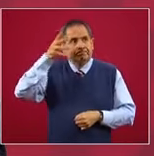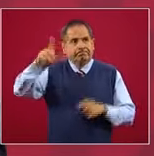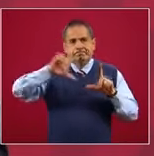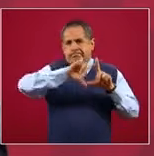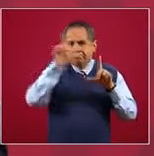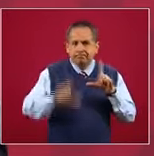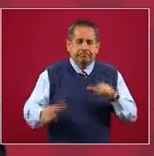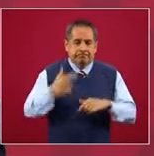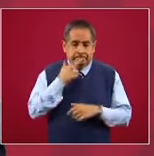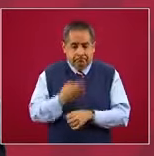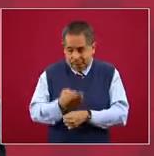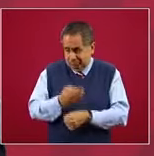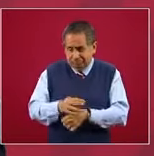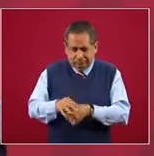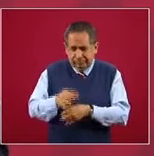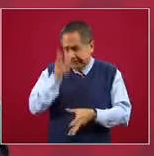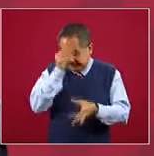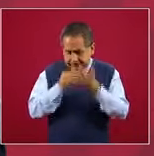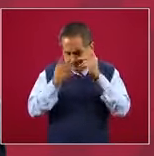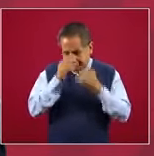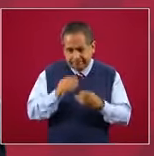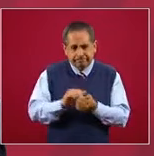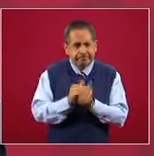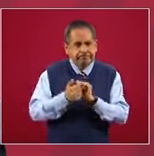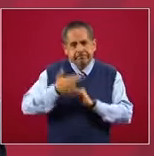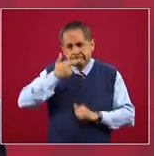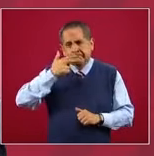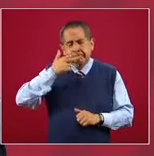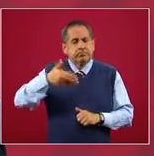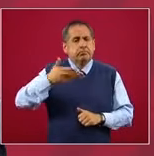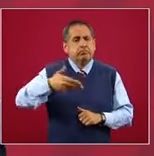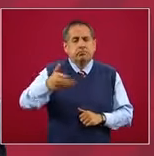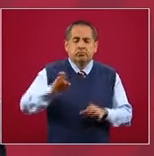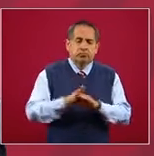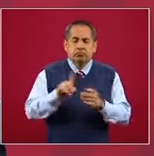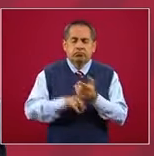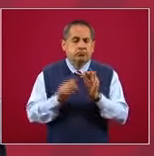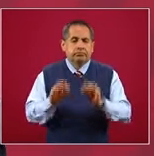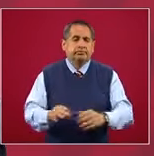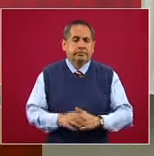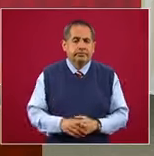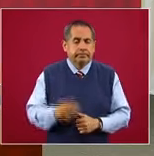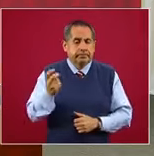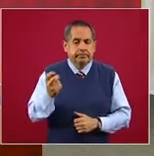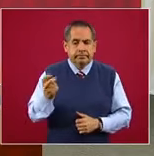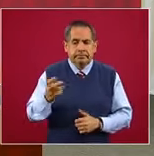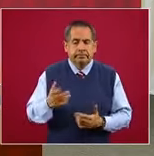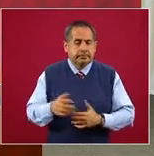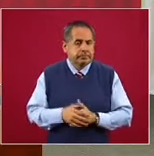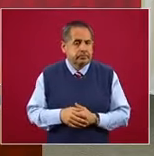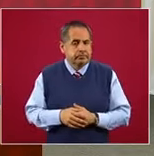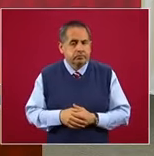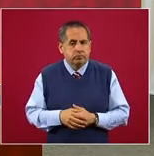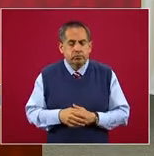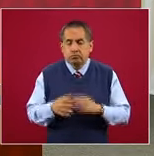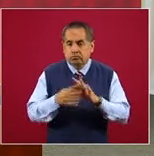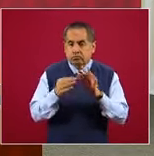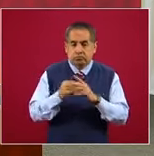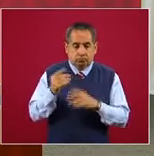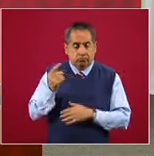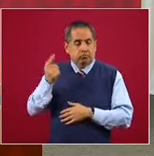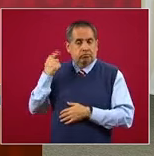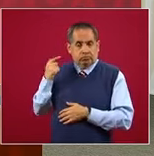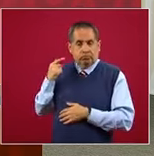país en tiempo real y poder enfrentar con éxito esta epidemia. Por eso hemos reiterado desde el